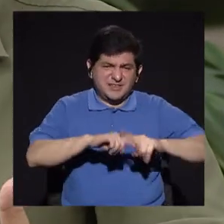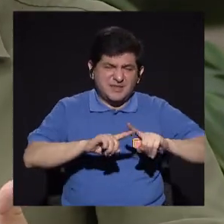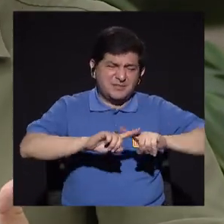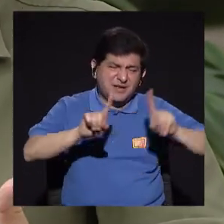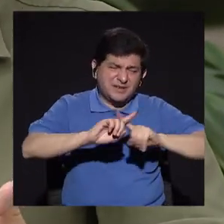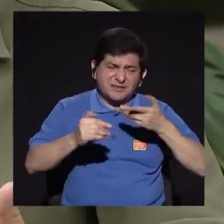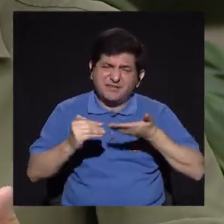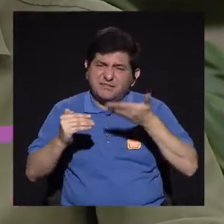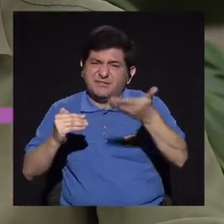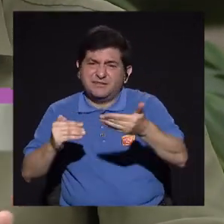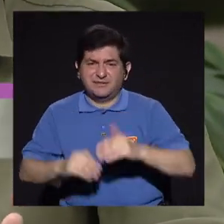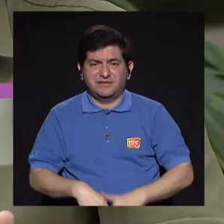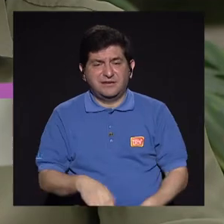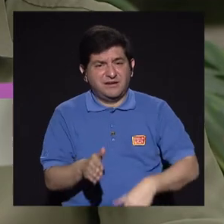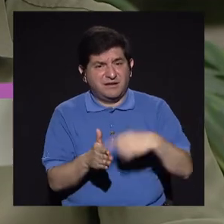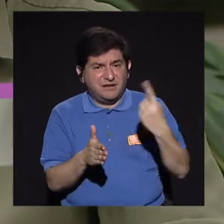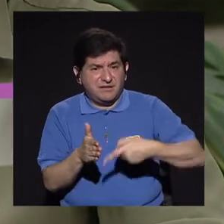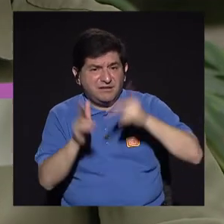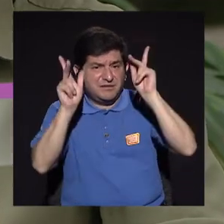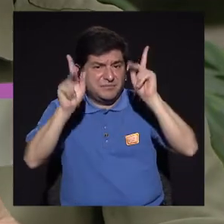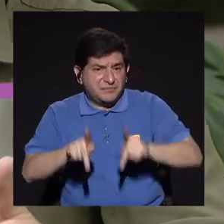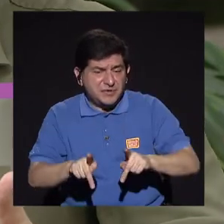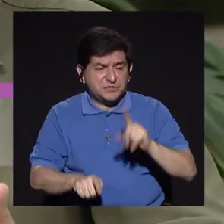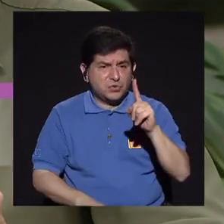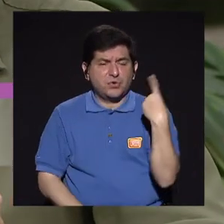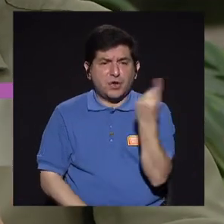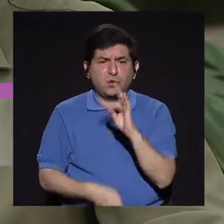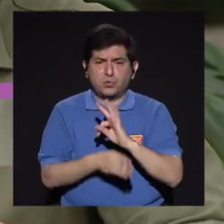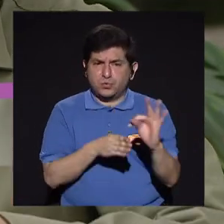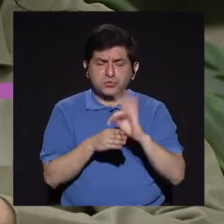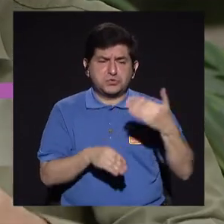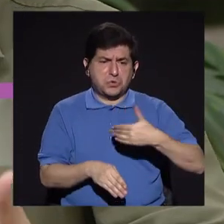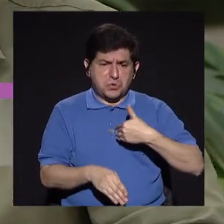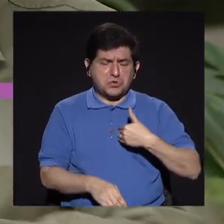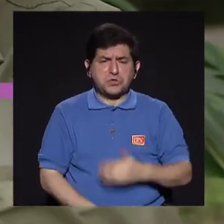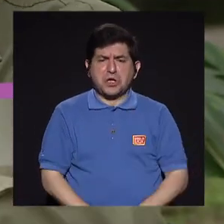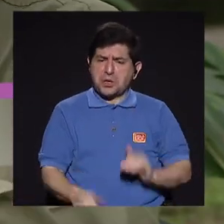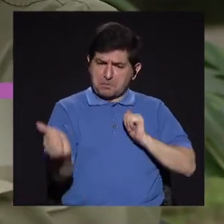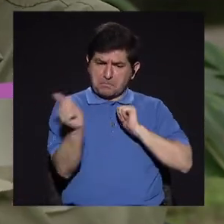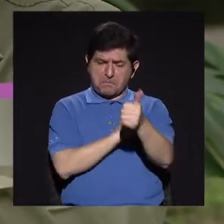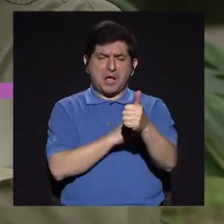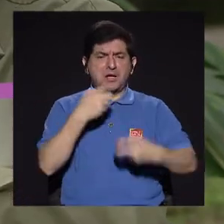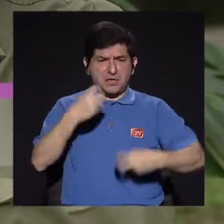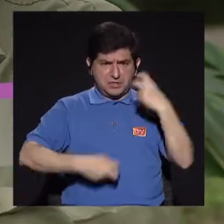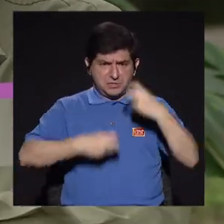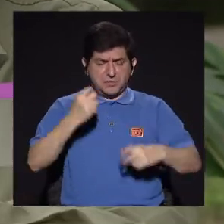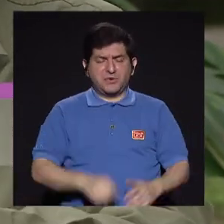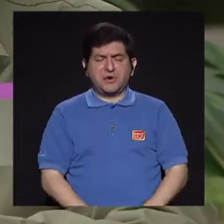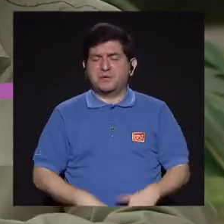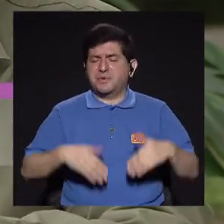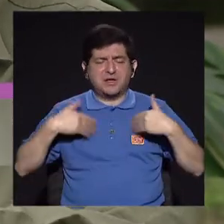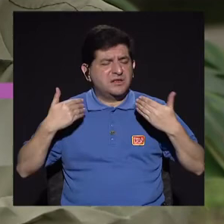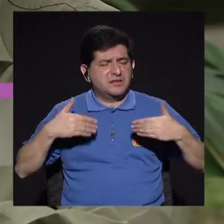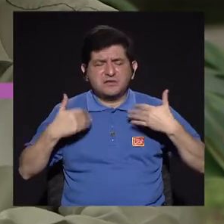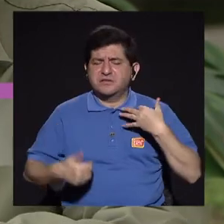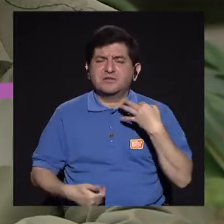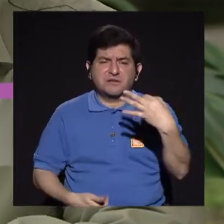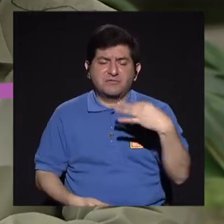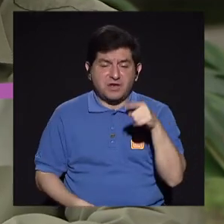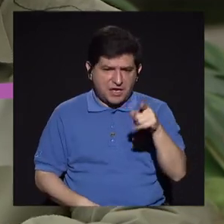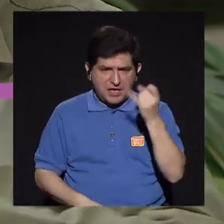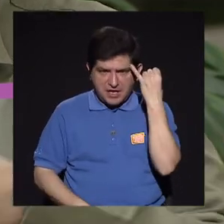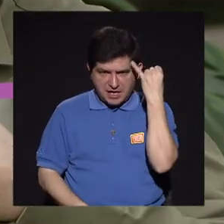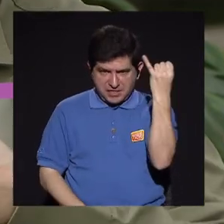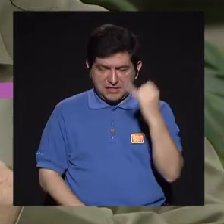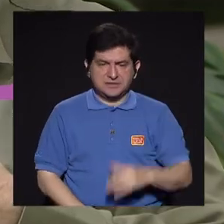de muchos factores. A veces, la persona con un solo tratamiento tiene para superar un problema, y hablo de problemas de infelicidad cotidiana, no salgamos